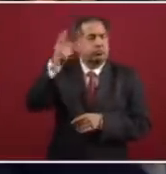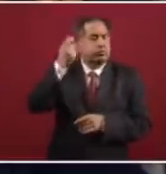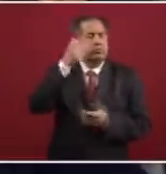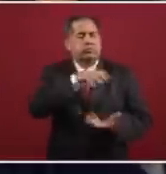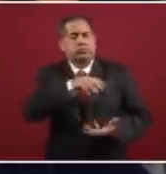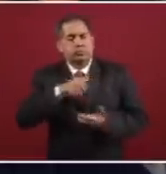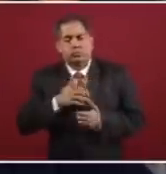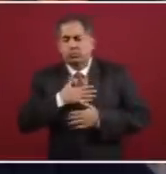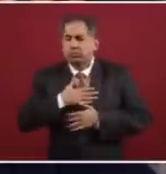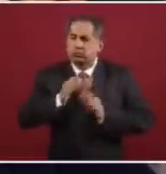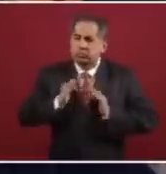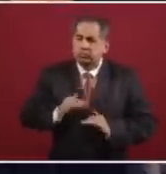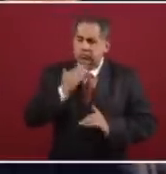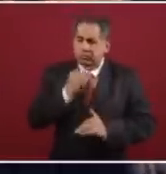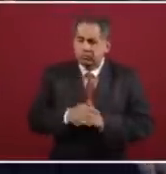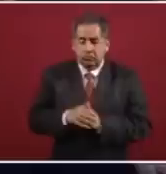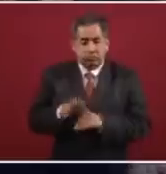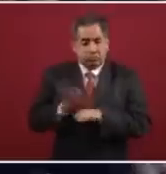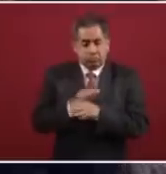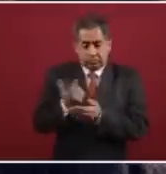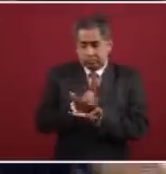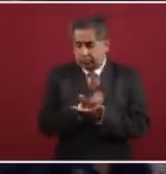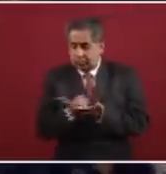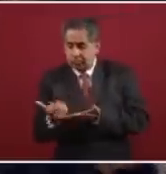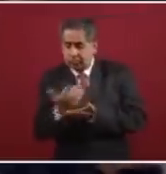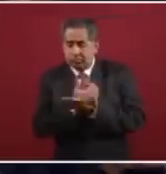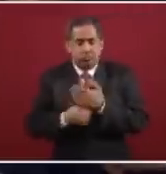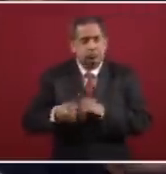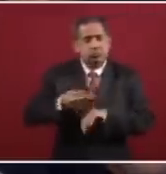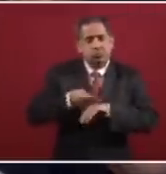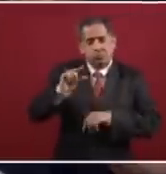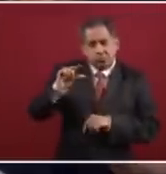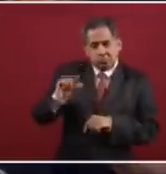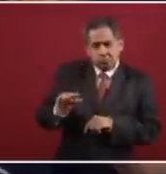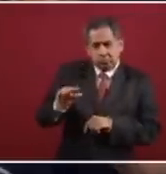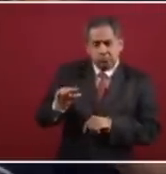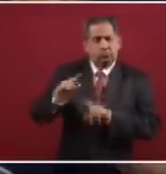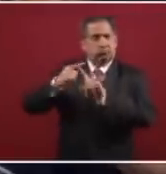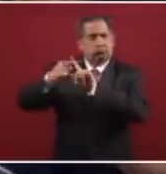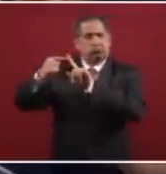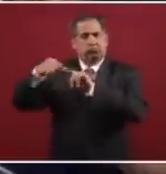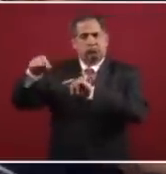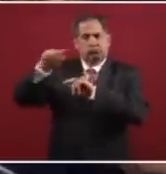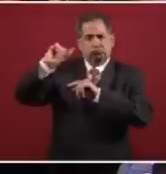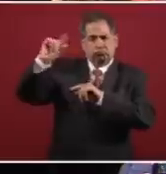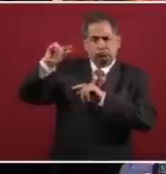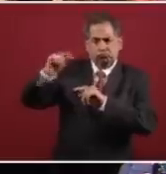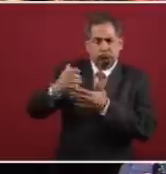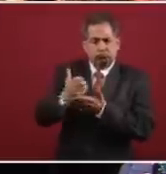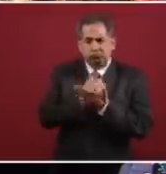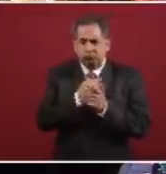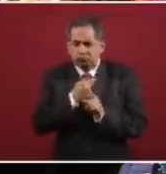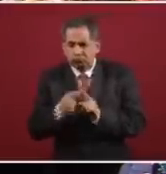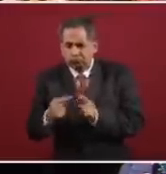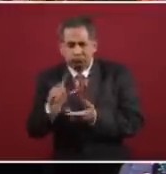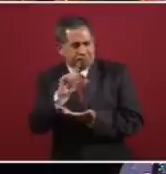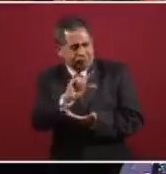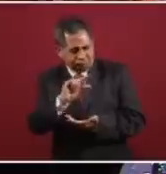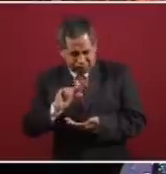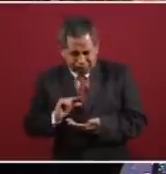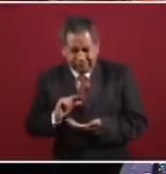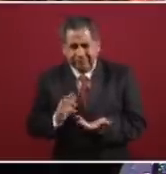porque cuando se retiran, realmente el salario es muy bajo con el que se retira ese grupo de funcionarios, ¿no? Que son los que se le designan